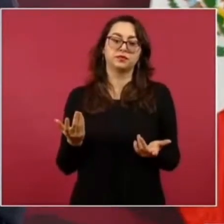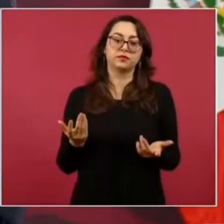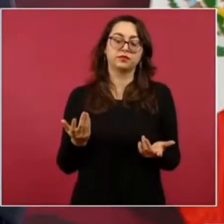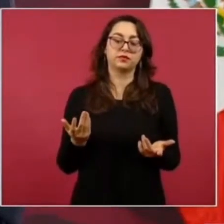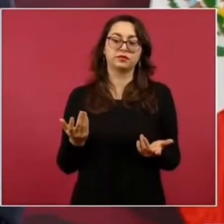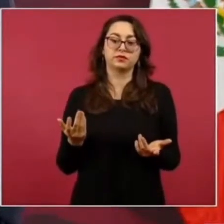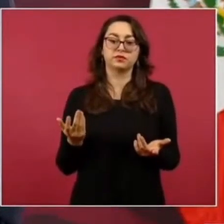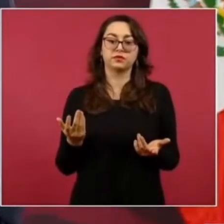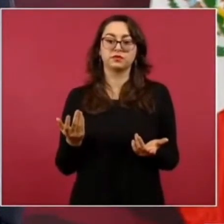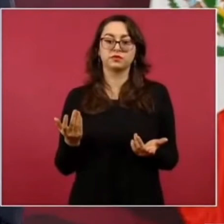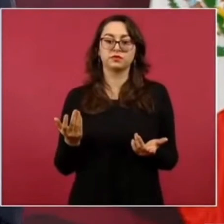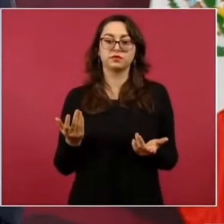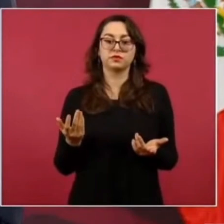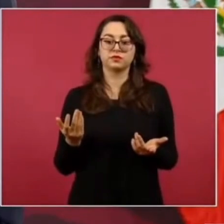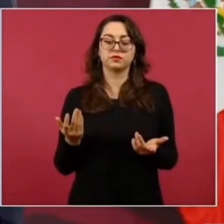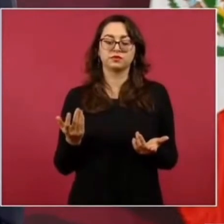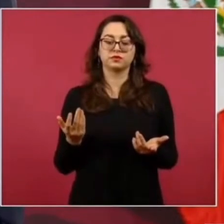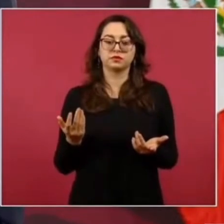tenerse